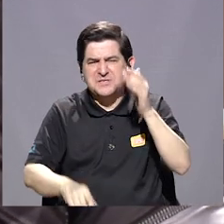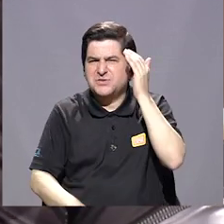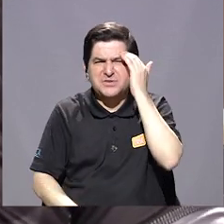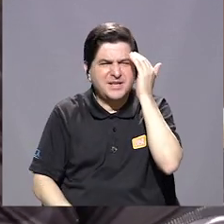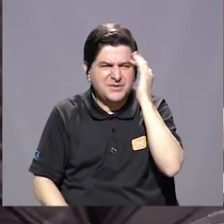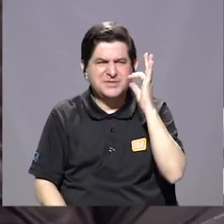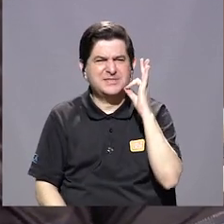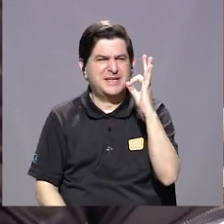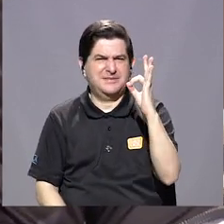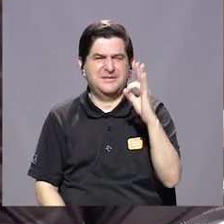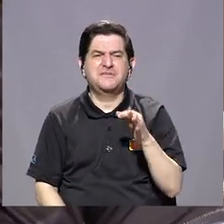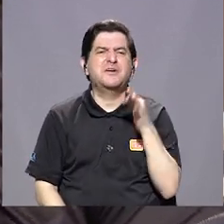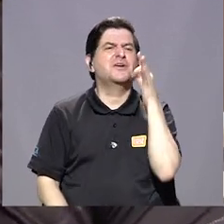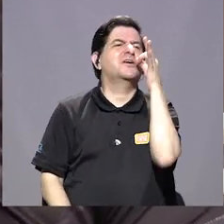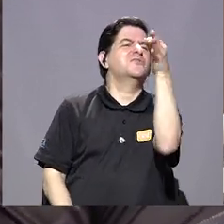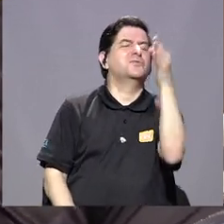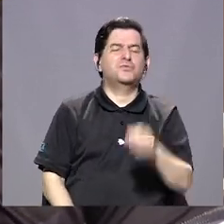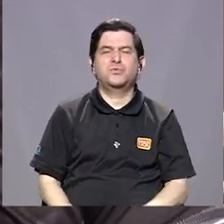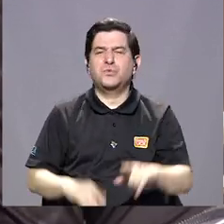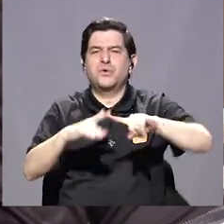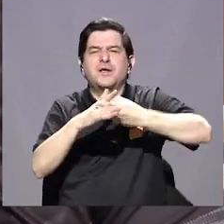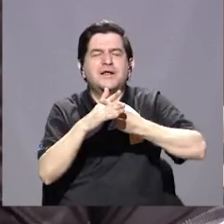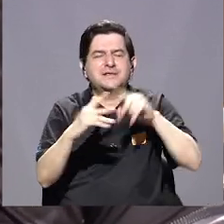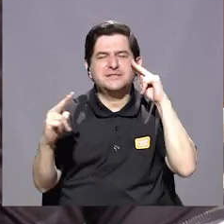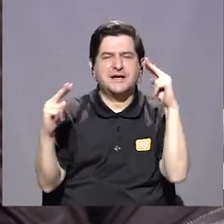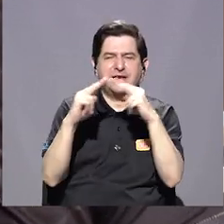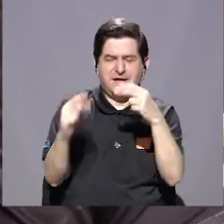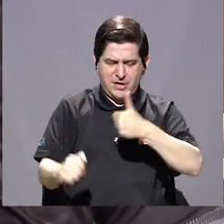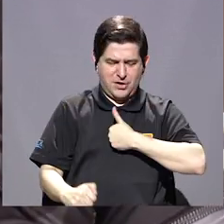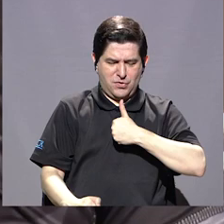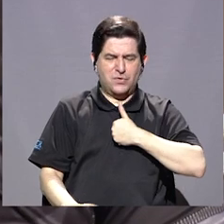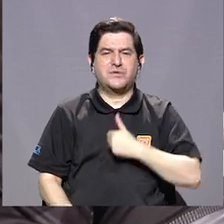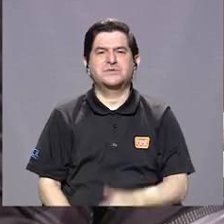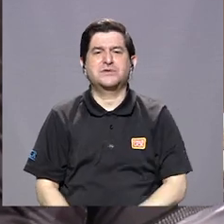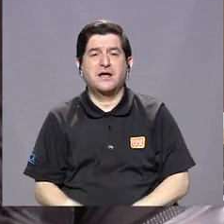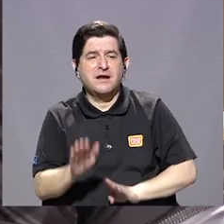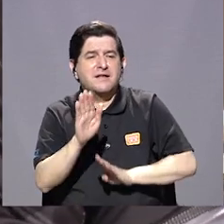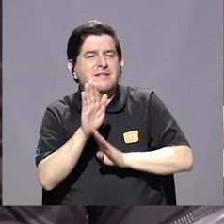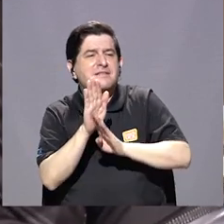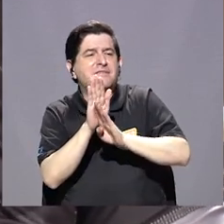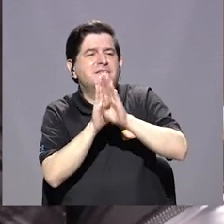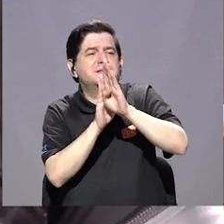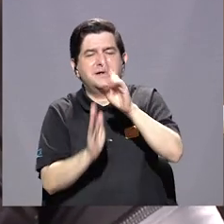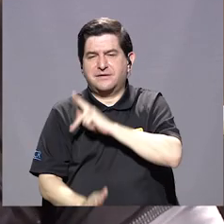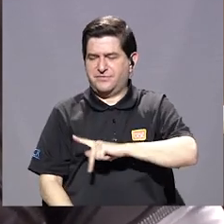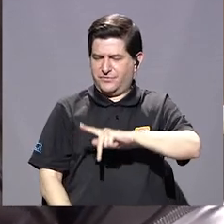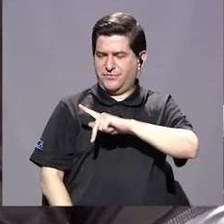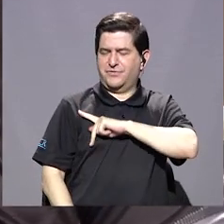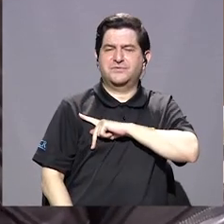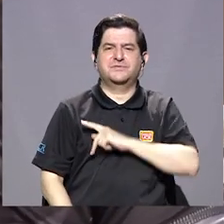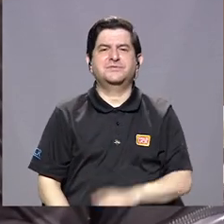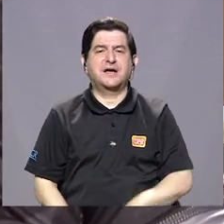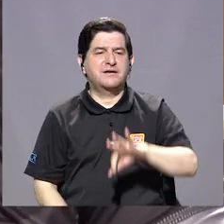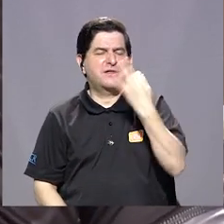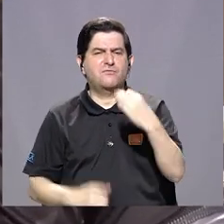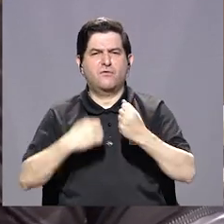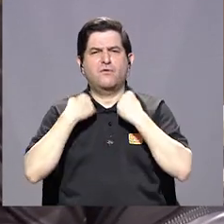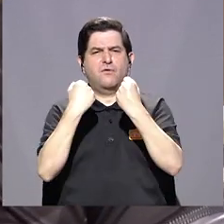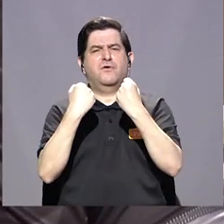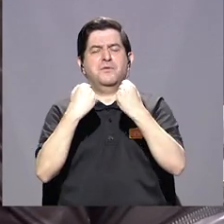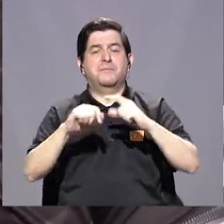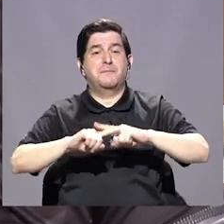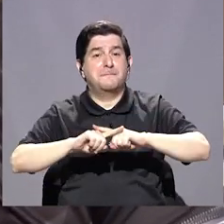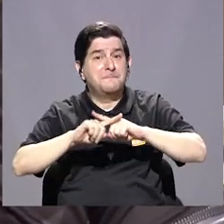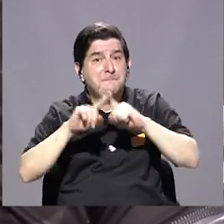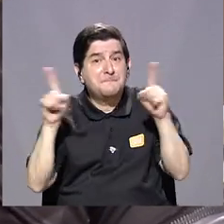para dónde va, estamos empezando a conocernos, estamos empezando a desarrollar nuestra personalidad de una manera más fuerte, pero cuando